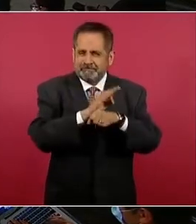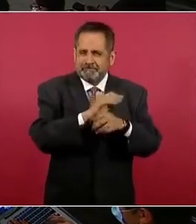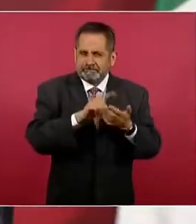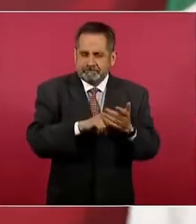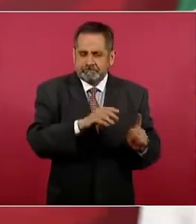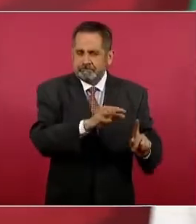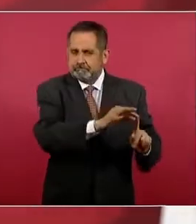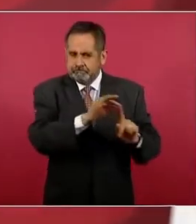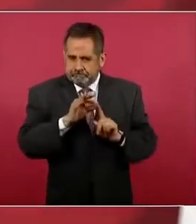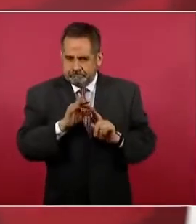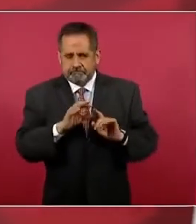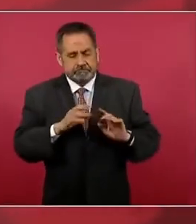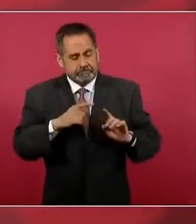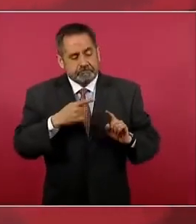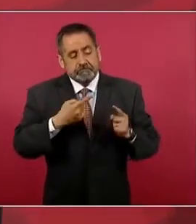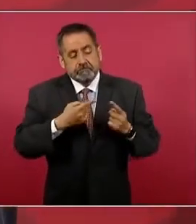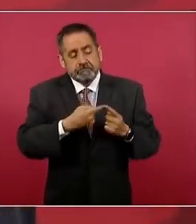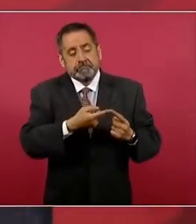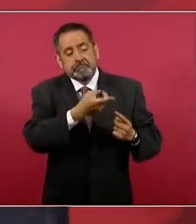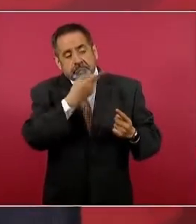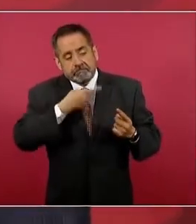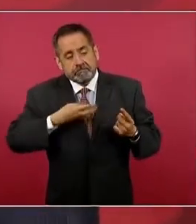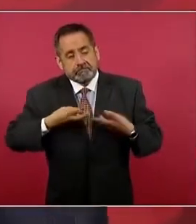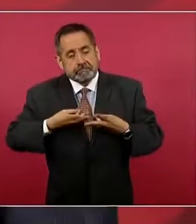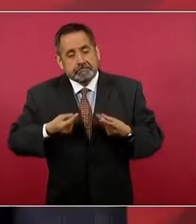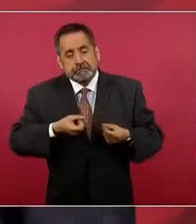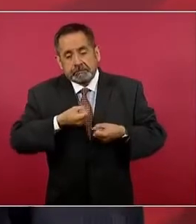equivalente, de que el dinero